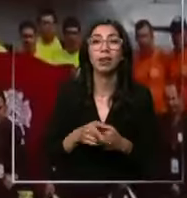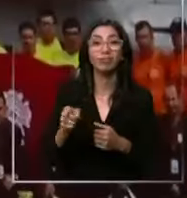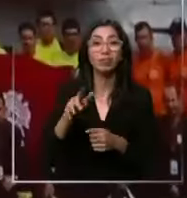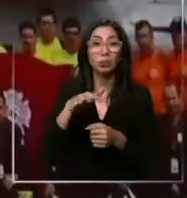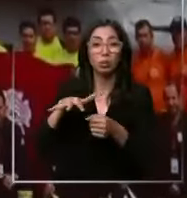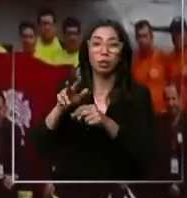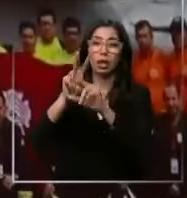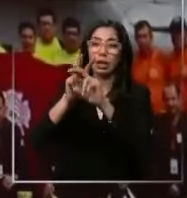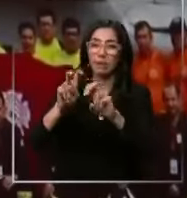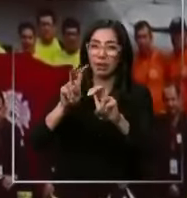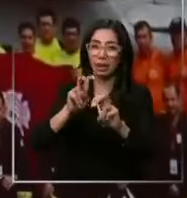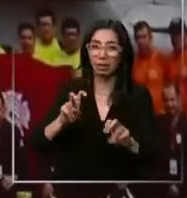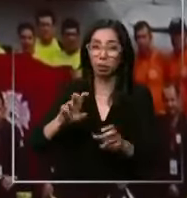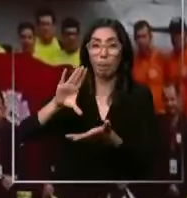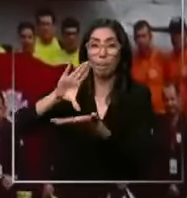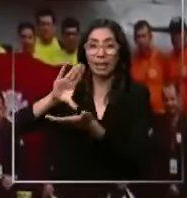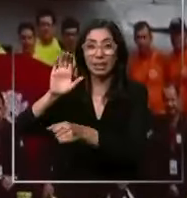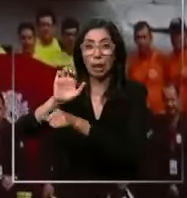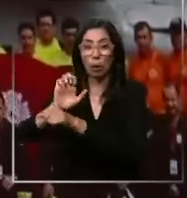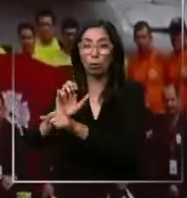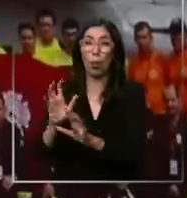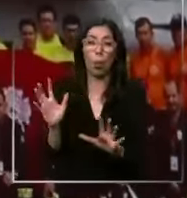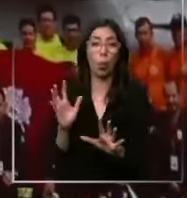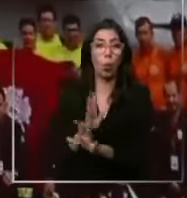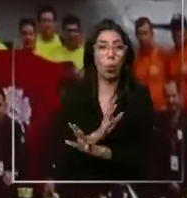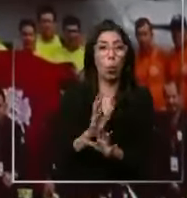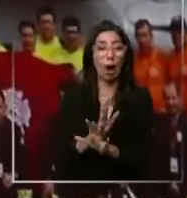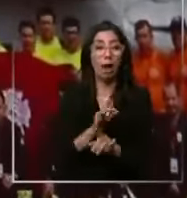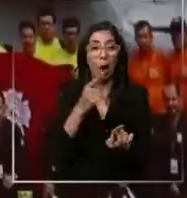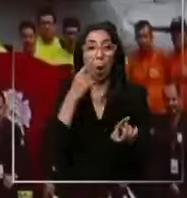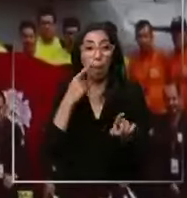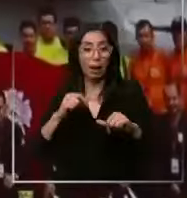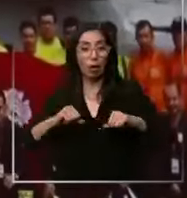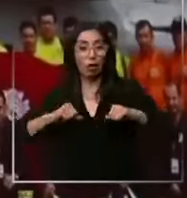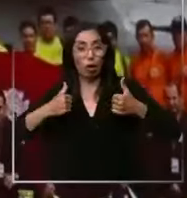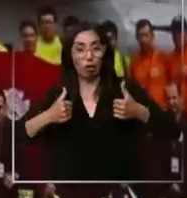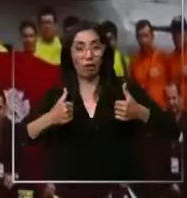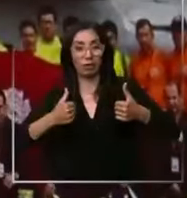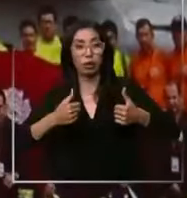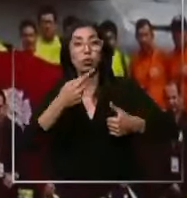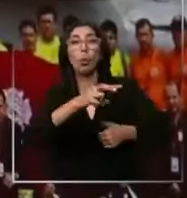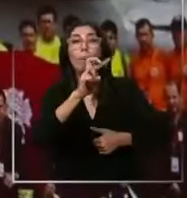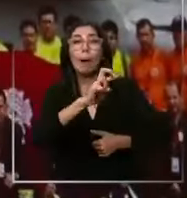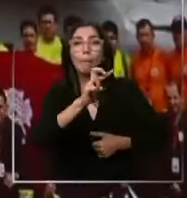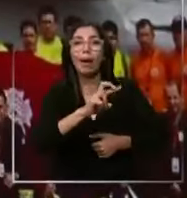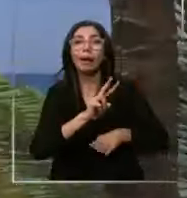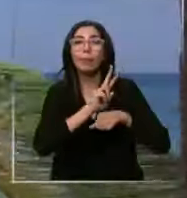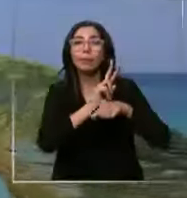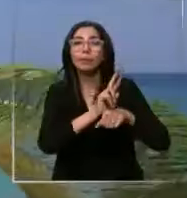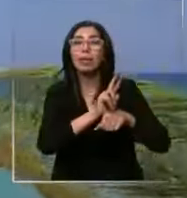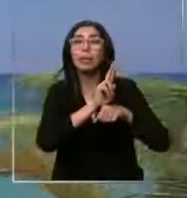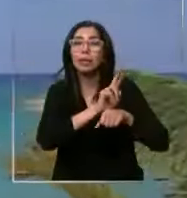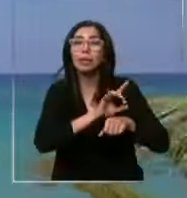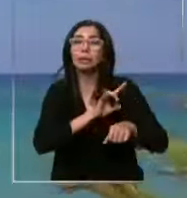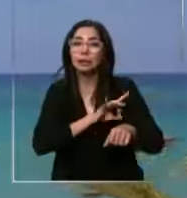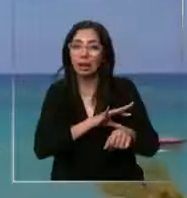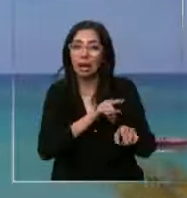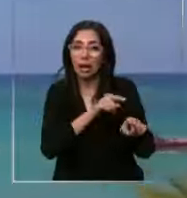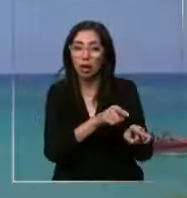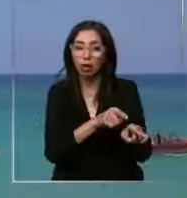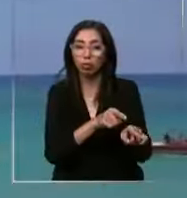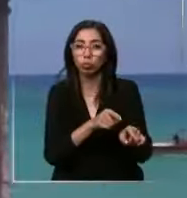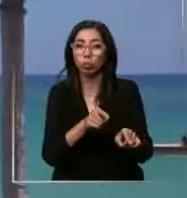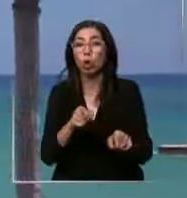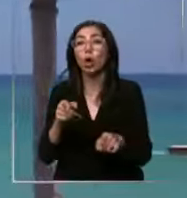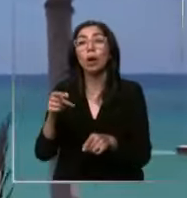conmocionado a Ecuador y que en el que este joven hijo del cónsul chileno estaría bajo la mira de la justicia de